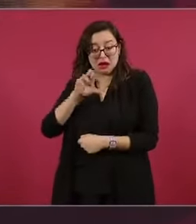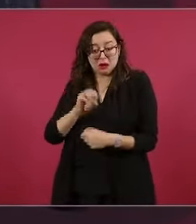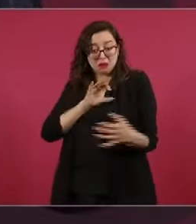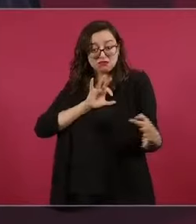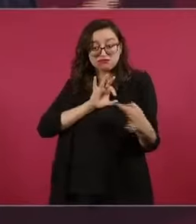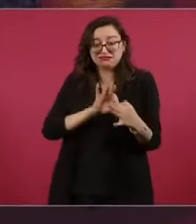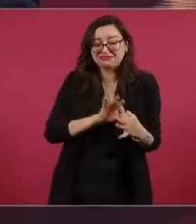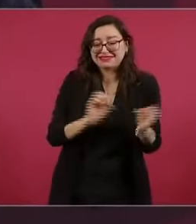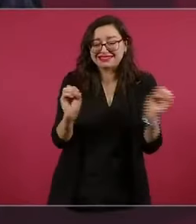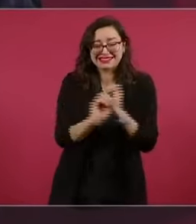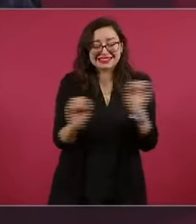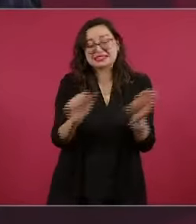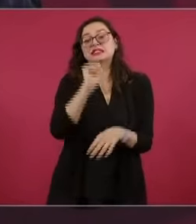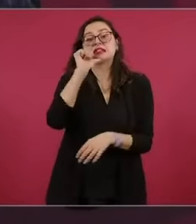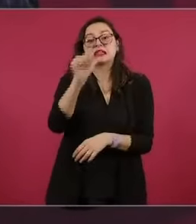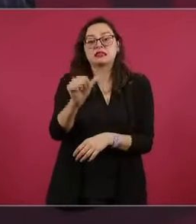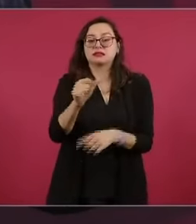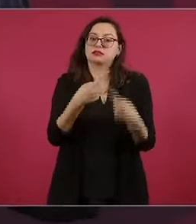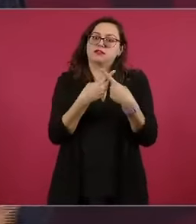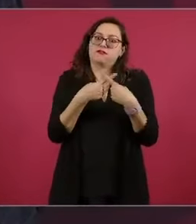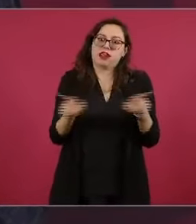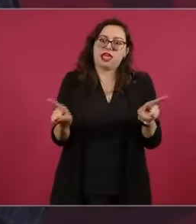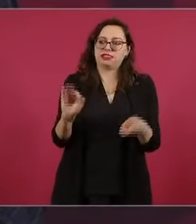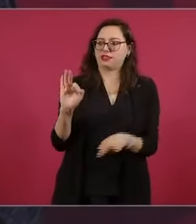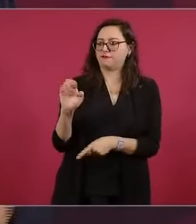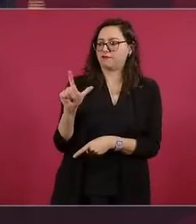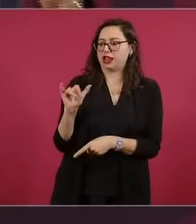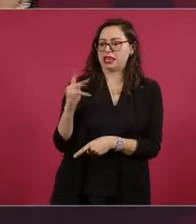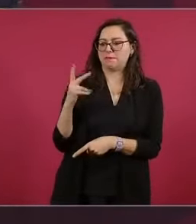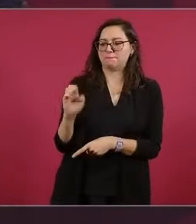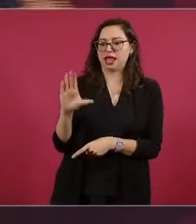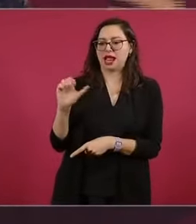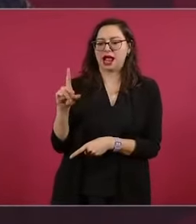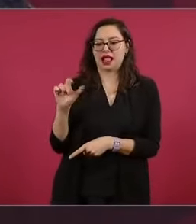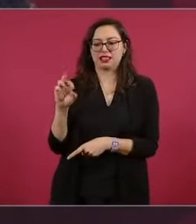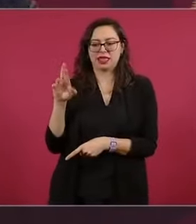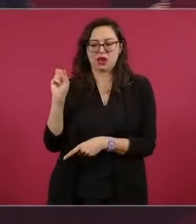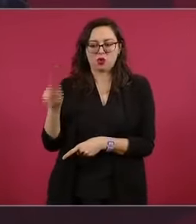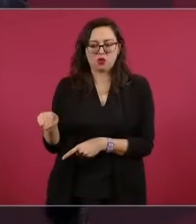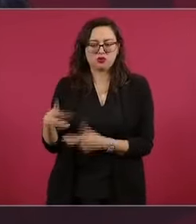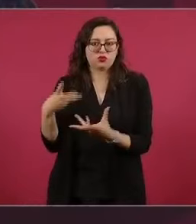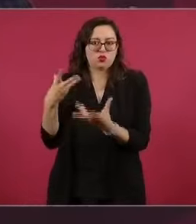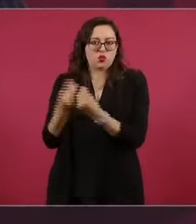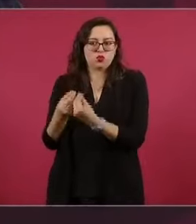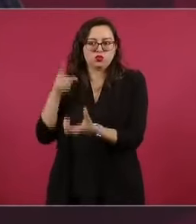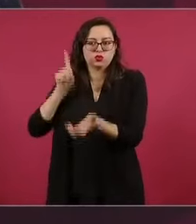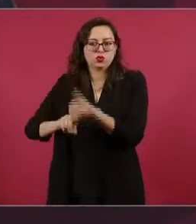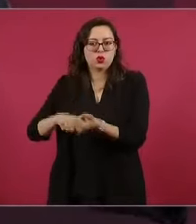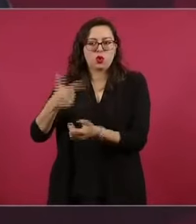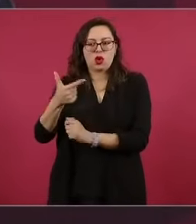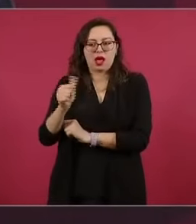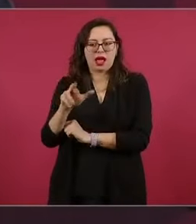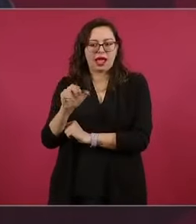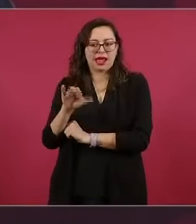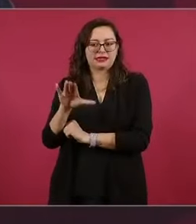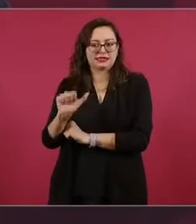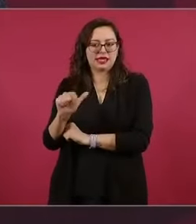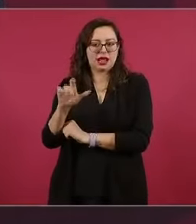yo no soy Felipe Calderón, que tenía a García Luna de